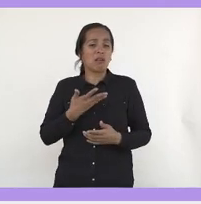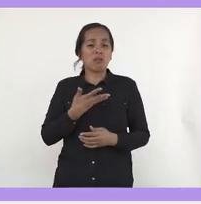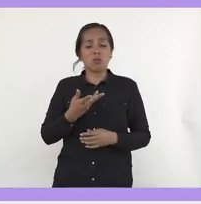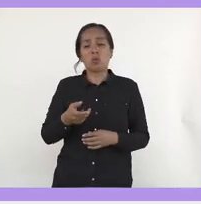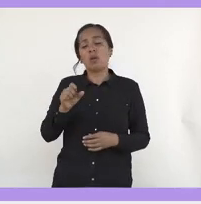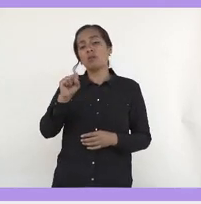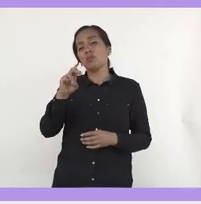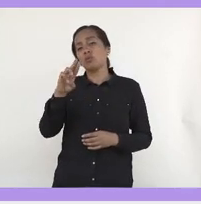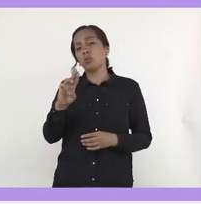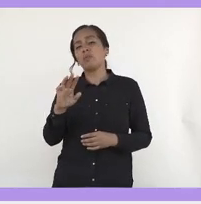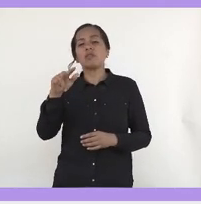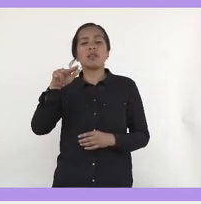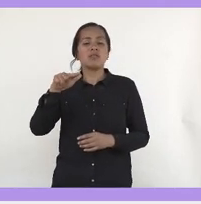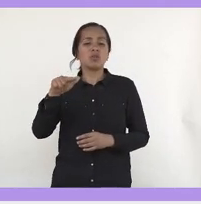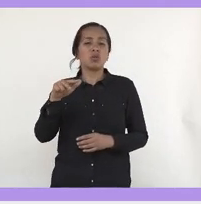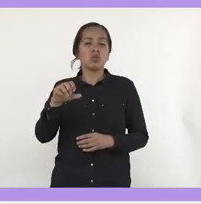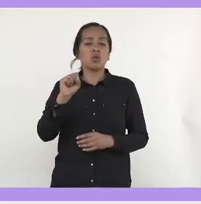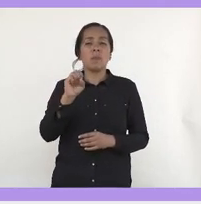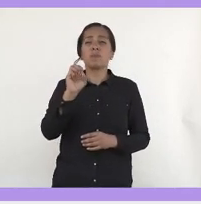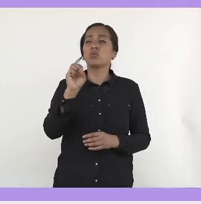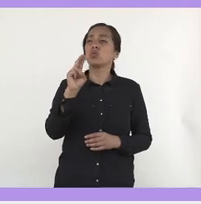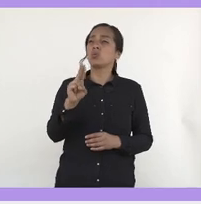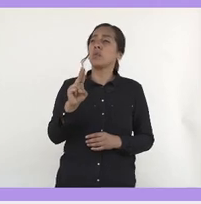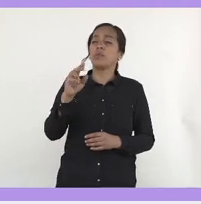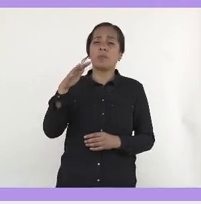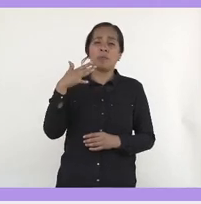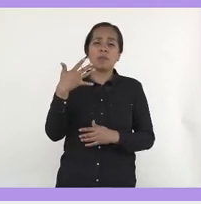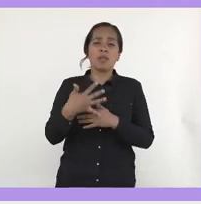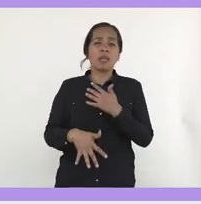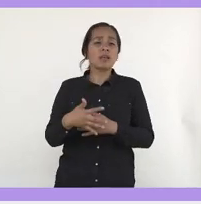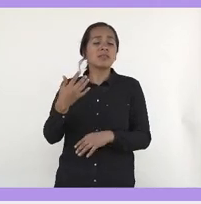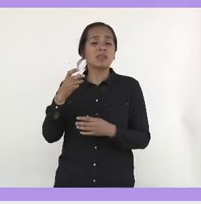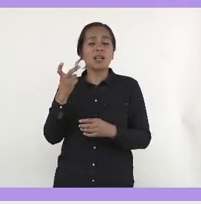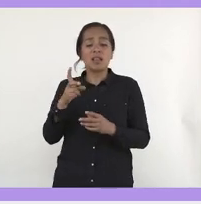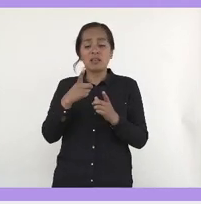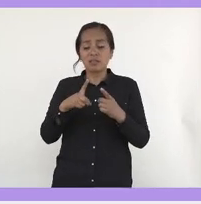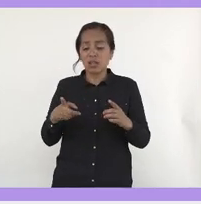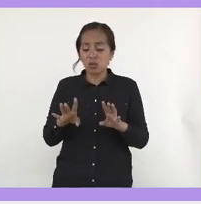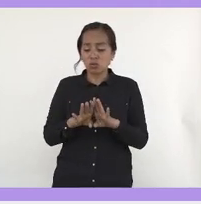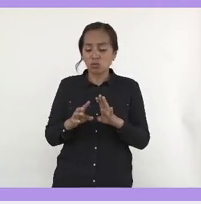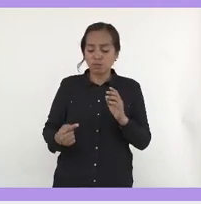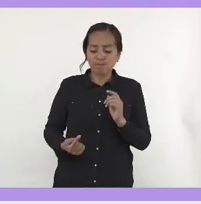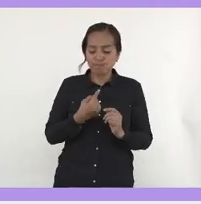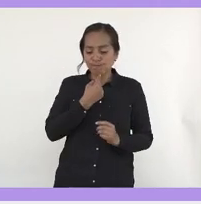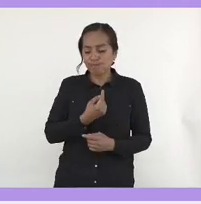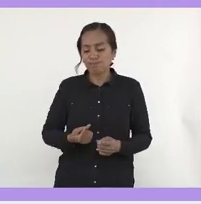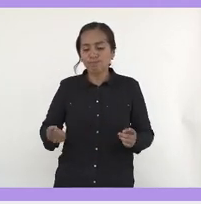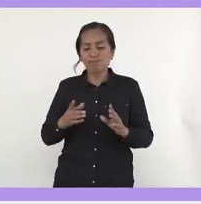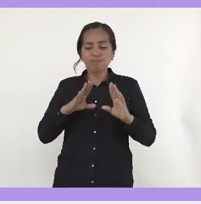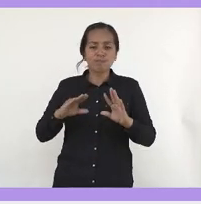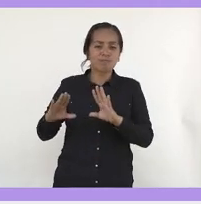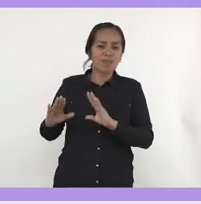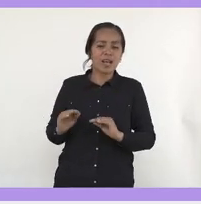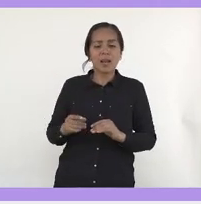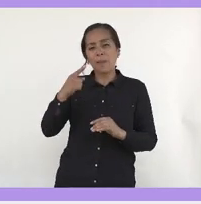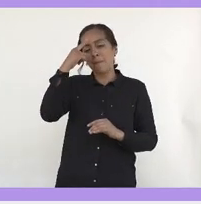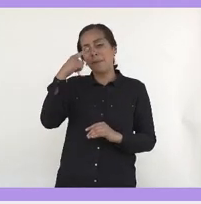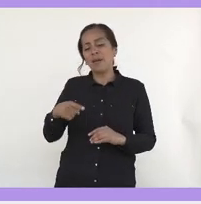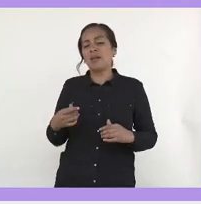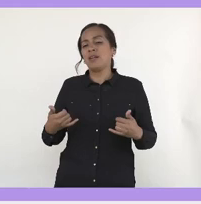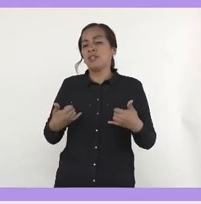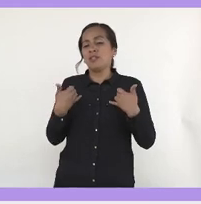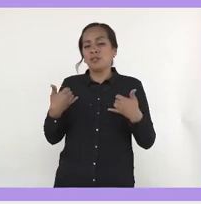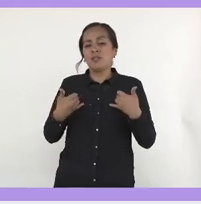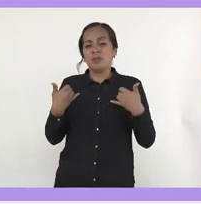por ahí teniendo una sub-15 No que al final el desarrollo de lo que son las jovencitas es lo que nos va a dar todo este beneficio para lo que nosotros